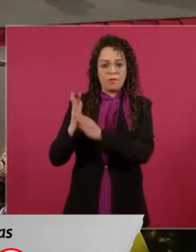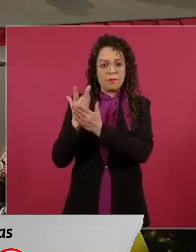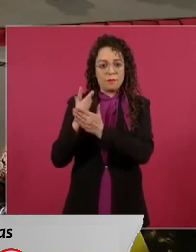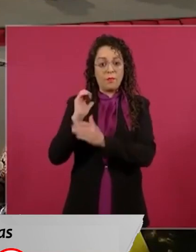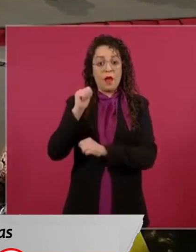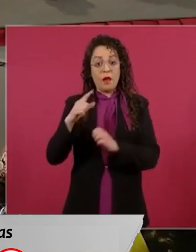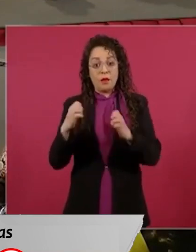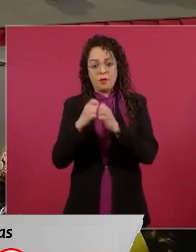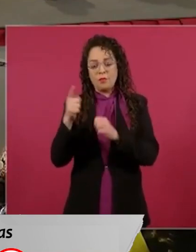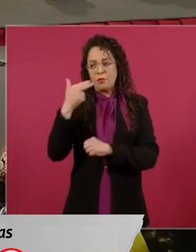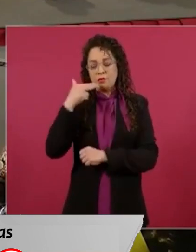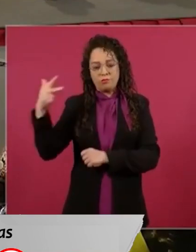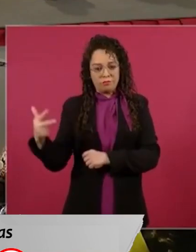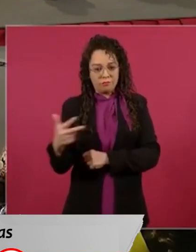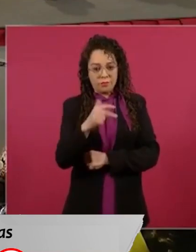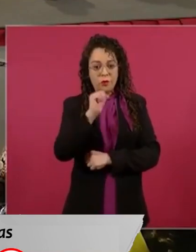favor.